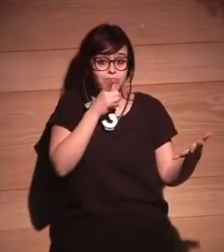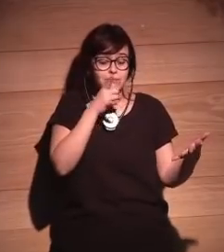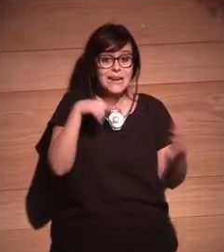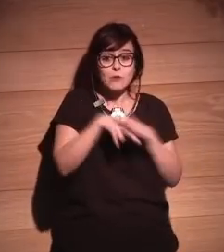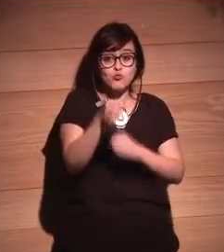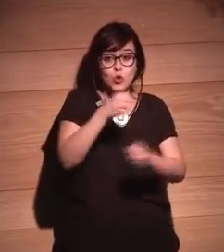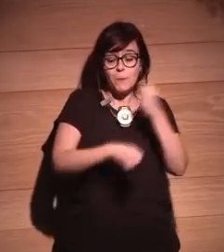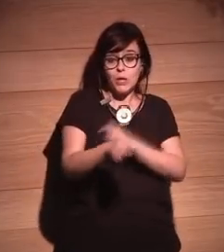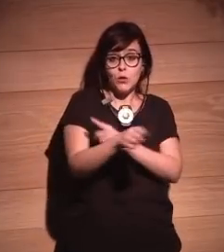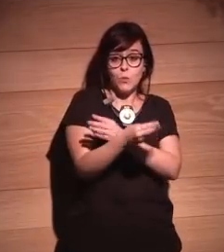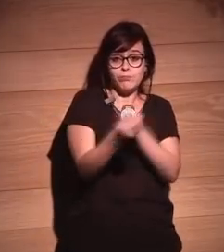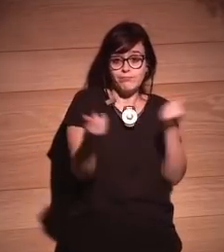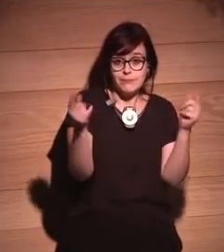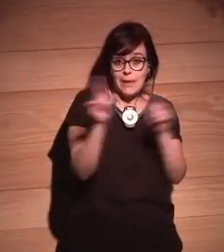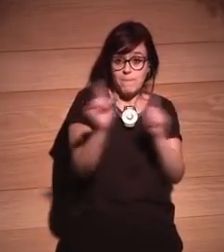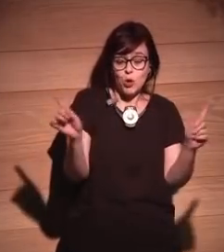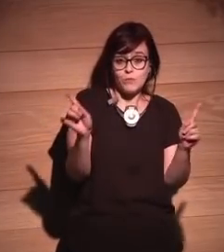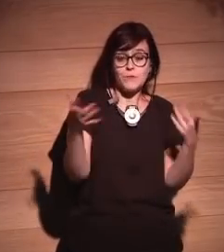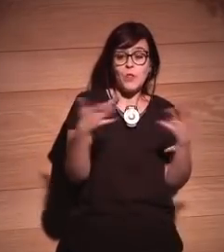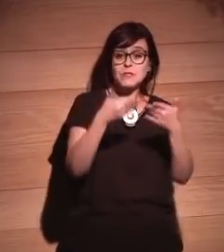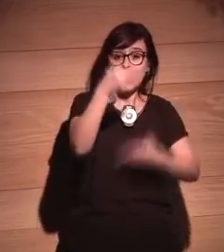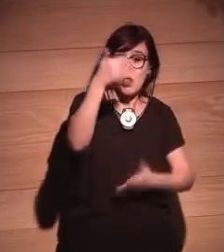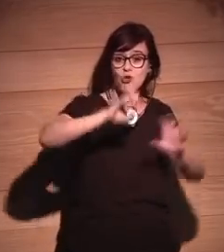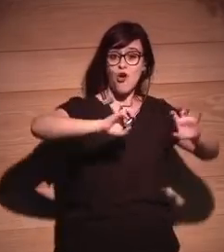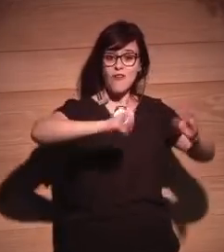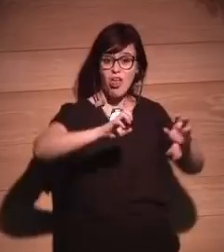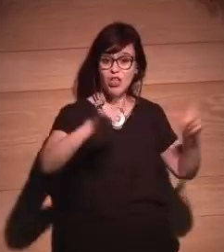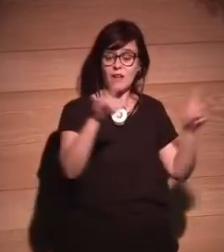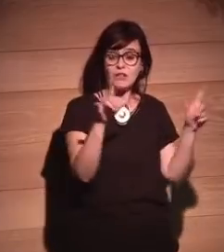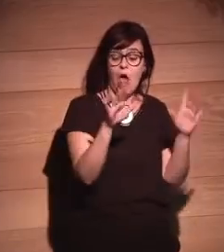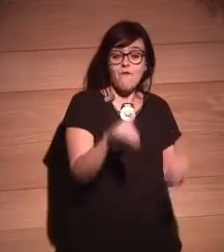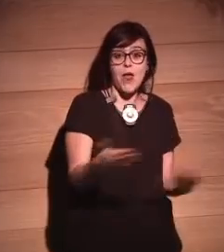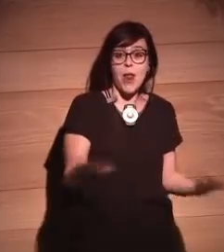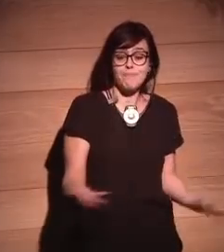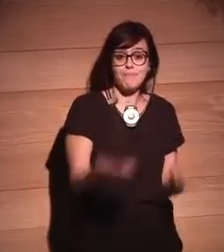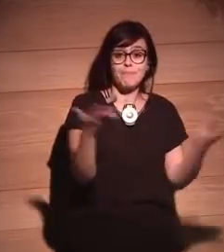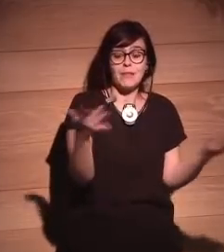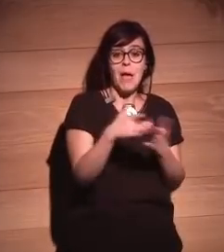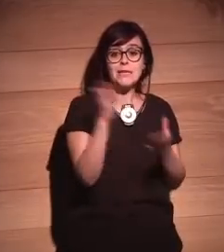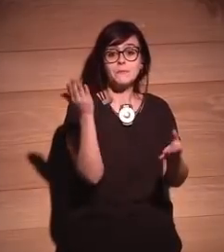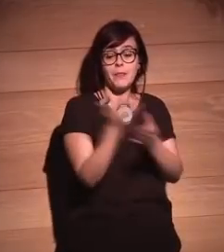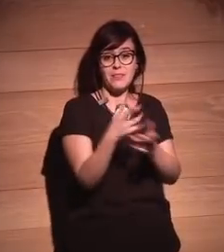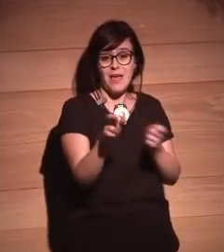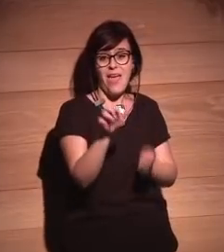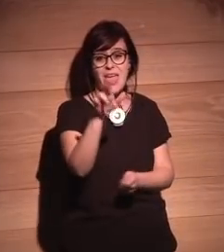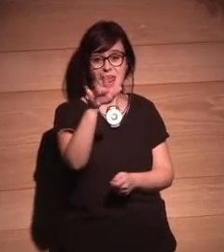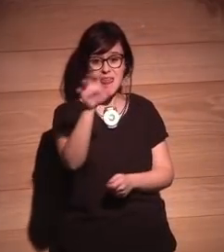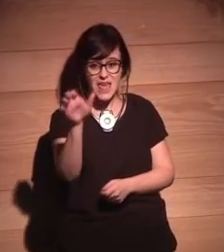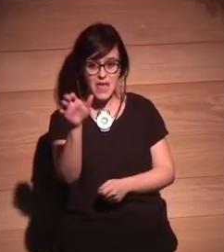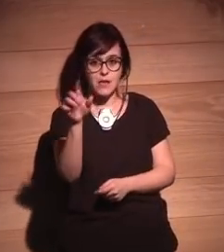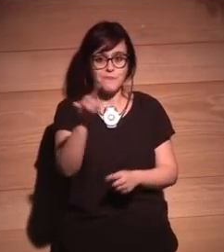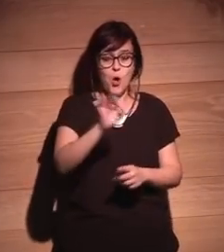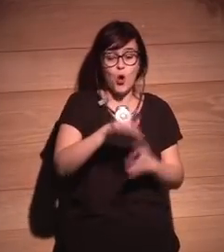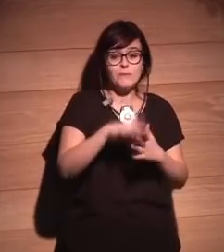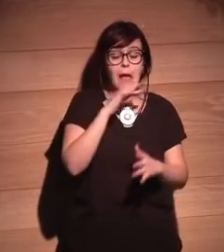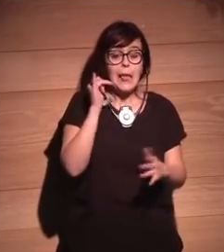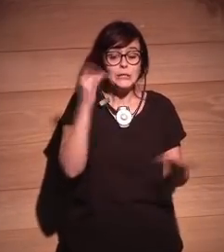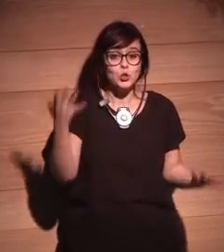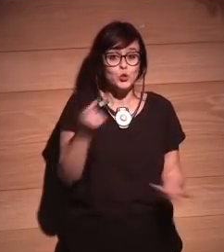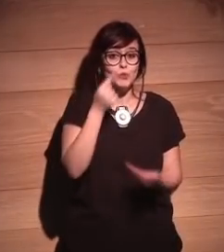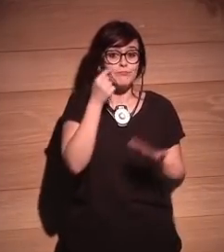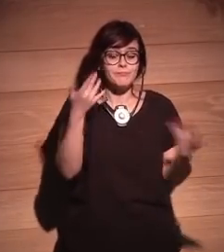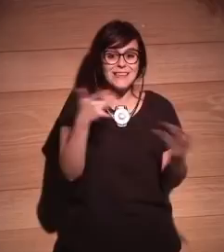ni económicos. Con lo cual, los periódicos y las radios y las televisiones se han llenado de expedientes de regulación de empleo, y el talento, pues obviamente